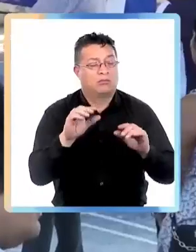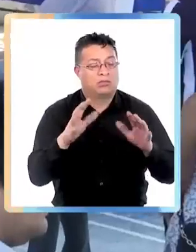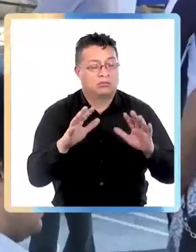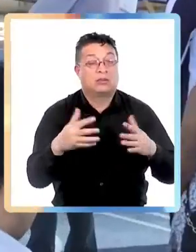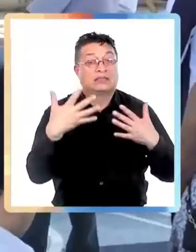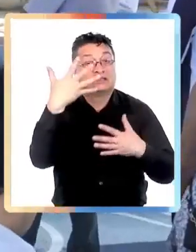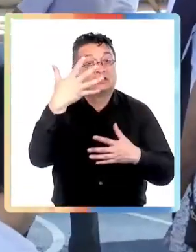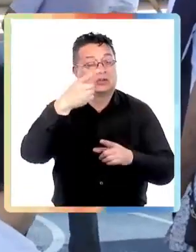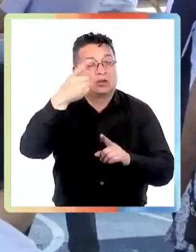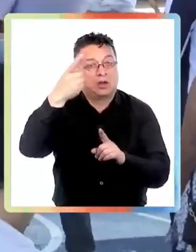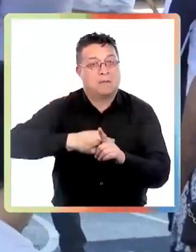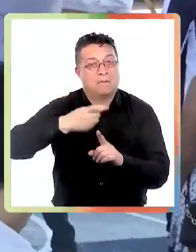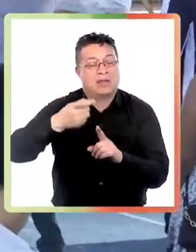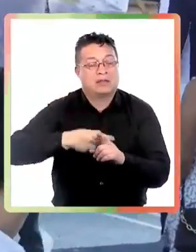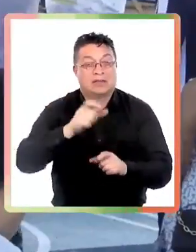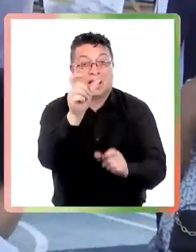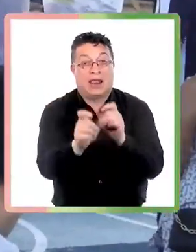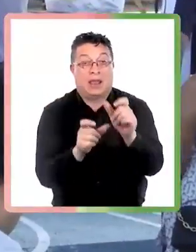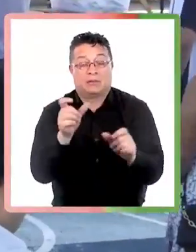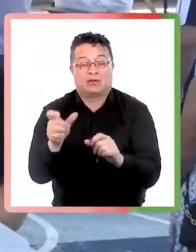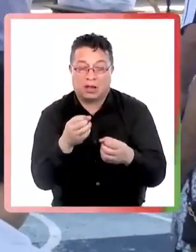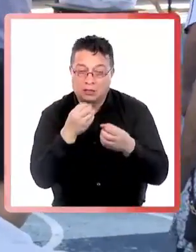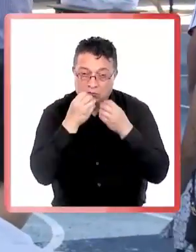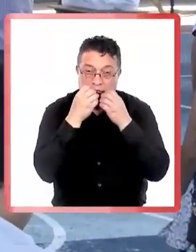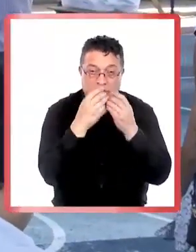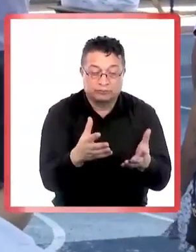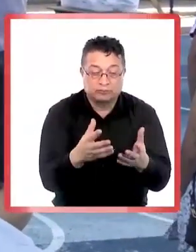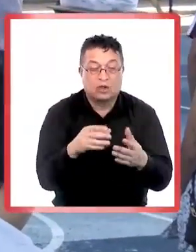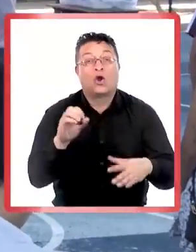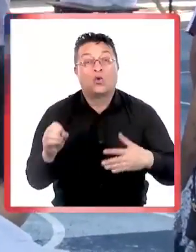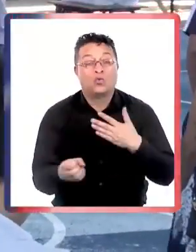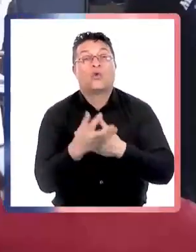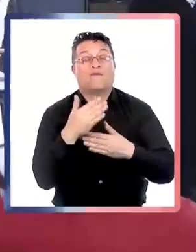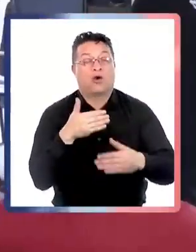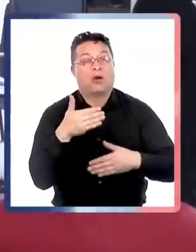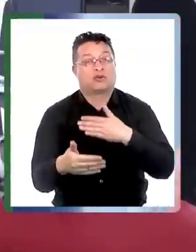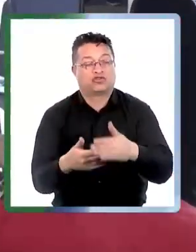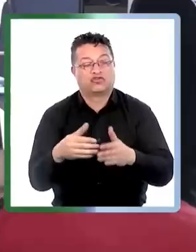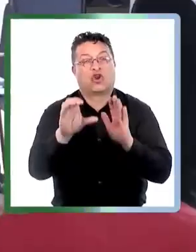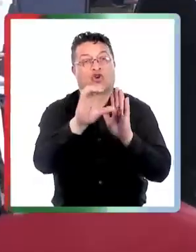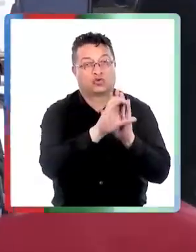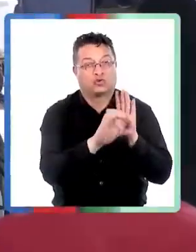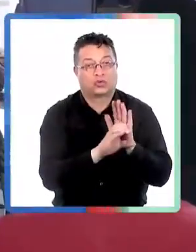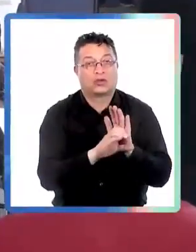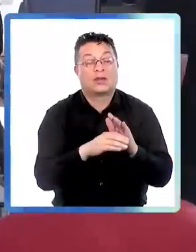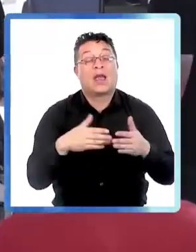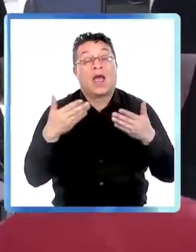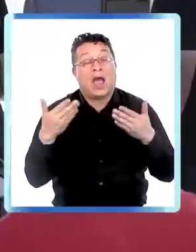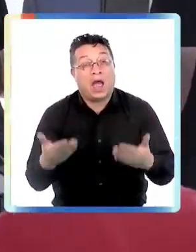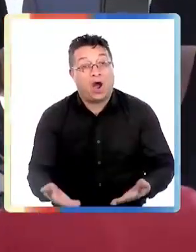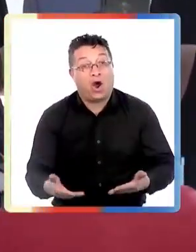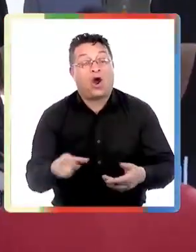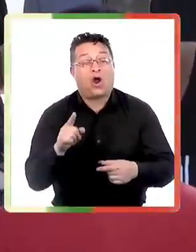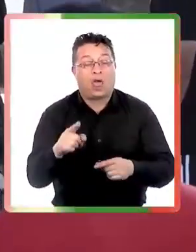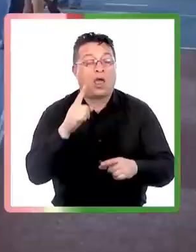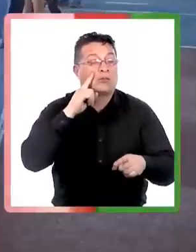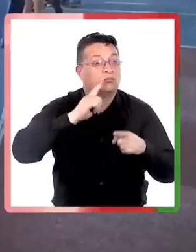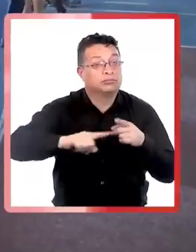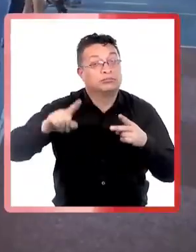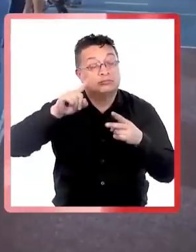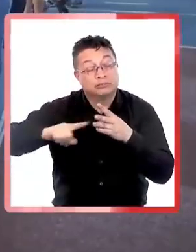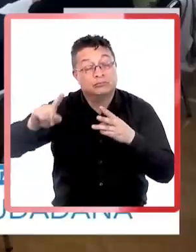Falta poco menos de 5 meses para que los ciudadanos se pronuncien sobre el nuevo proceso constitucional y por